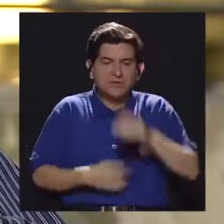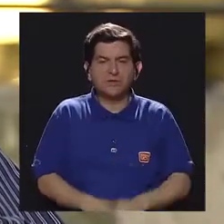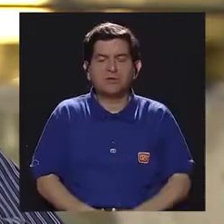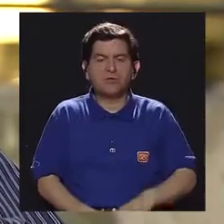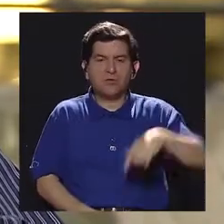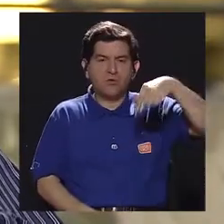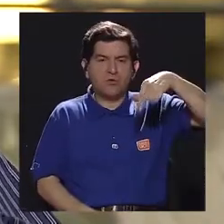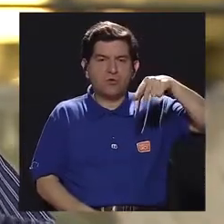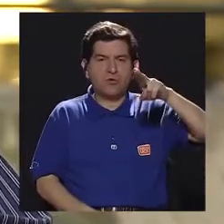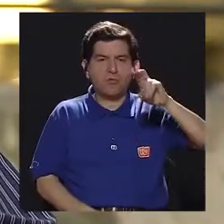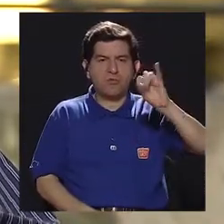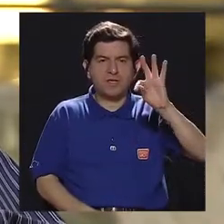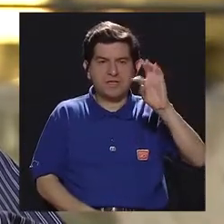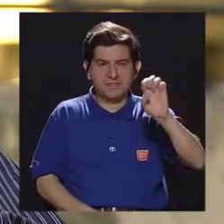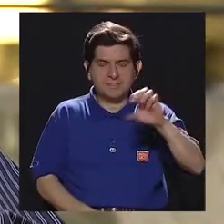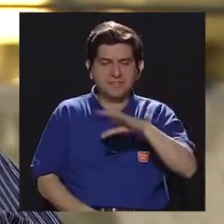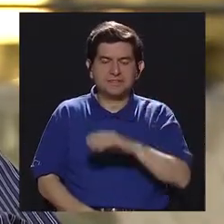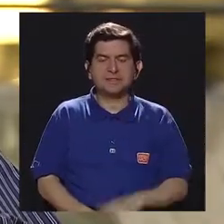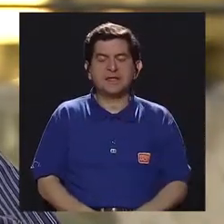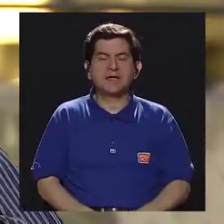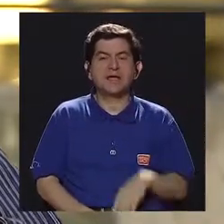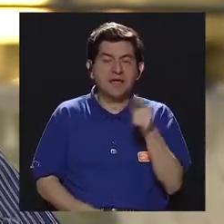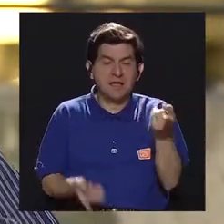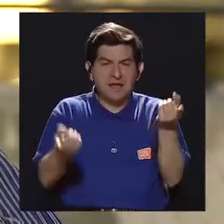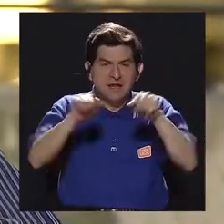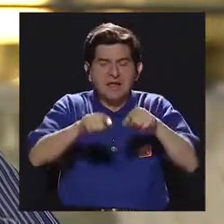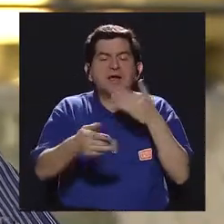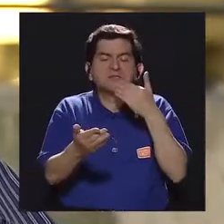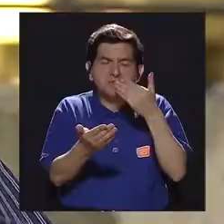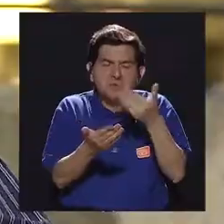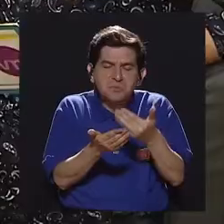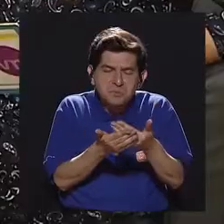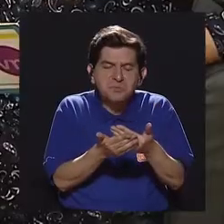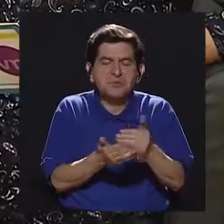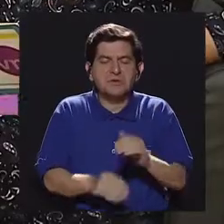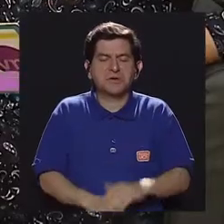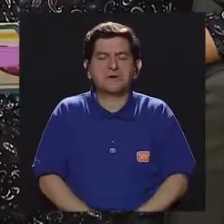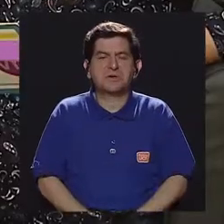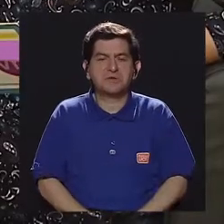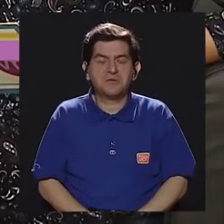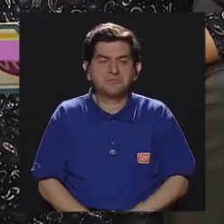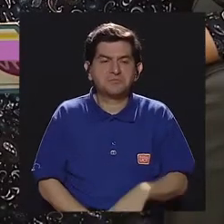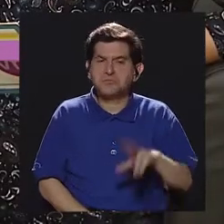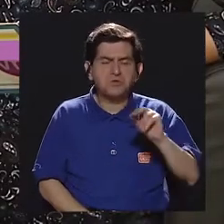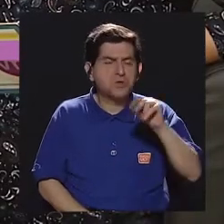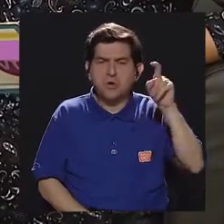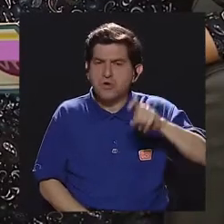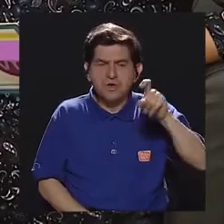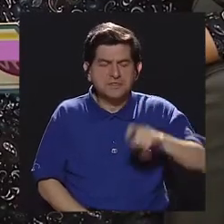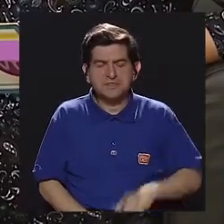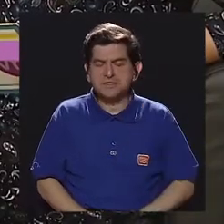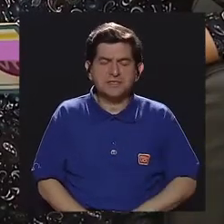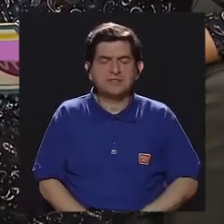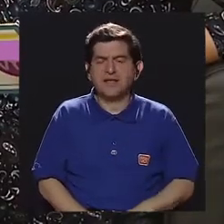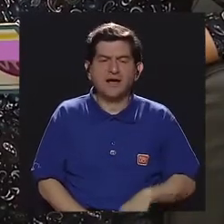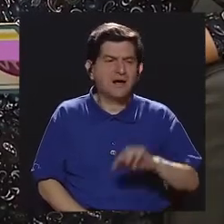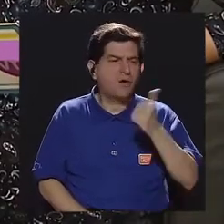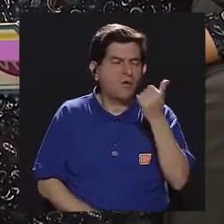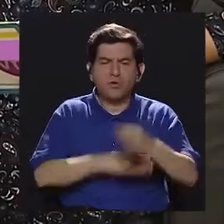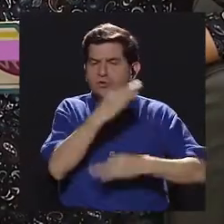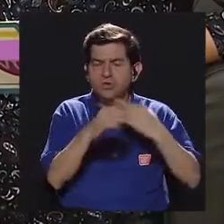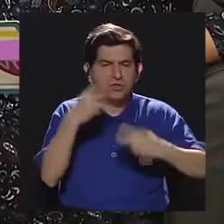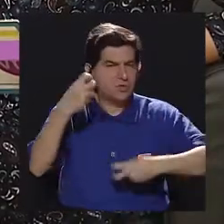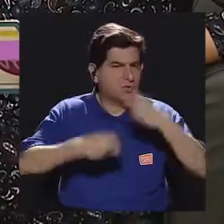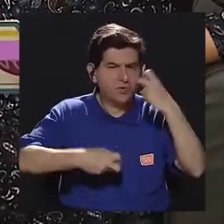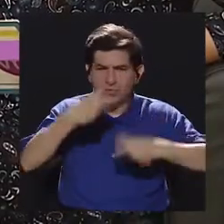como quistes, tumoraciones, que las más comunes son las benignas, que a veces están ahí y que requieren ser manejadas, pero no